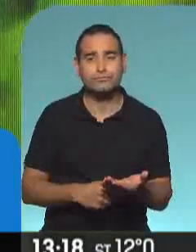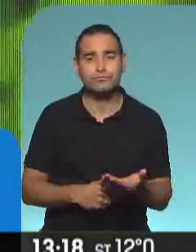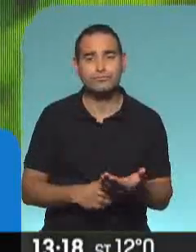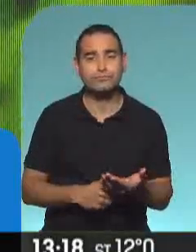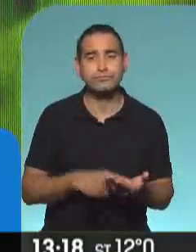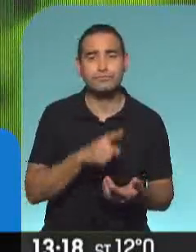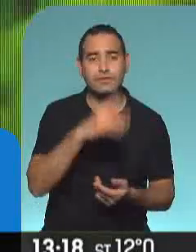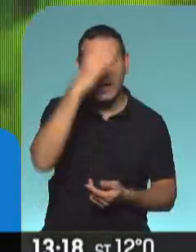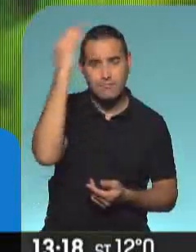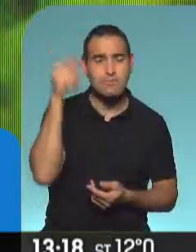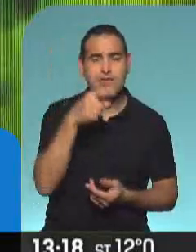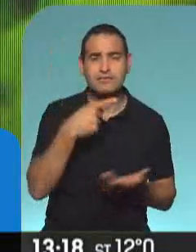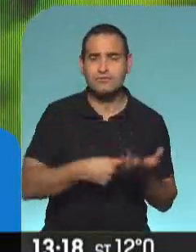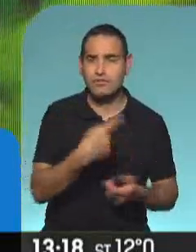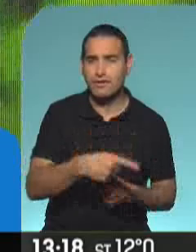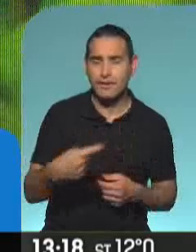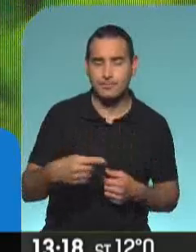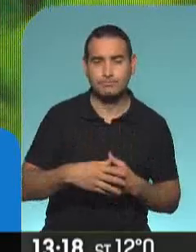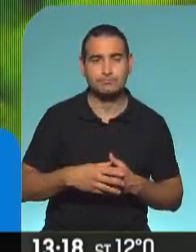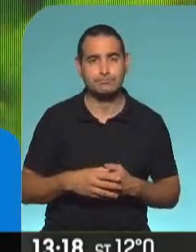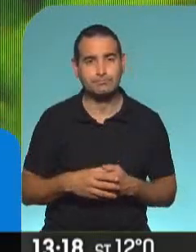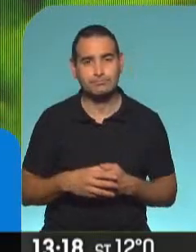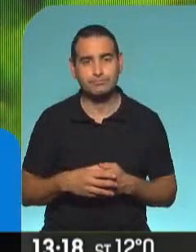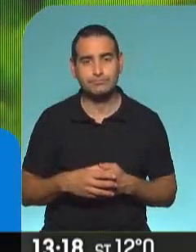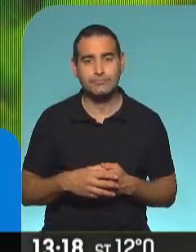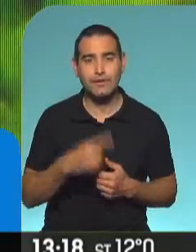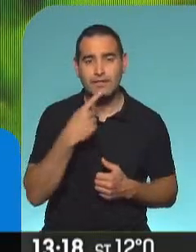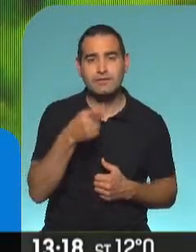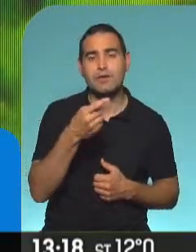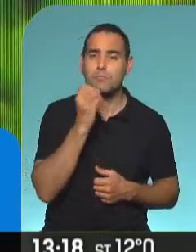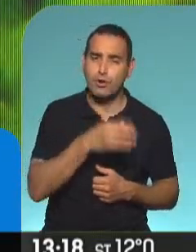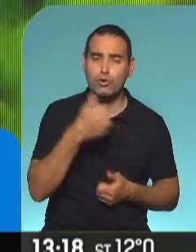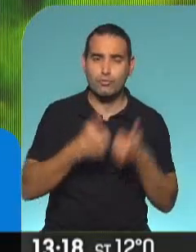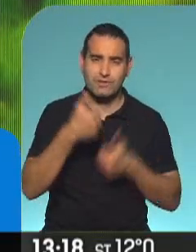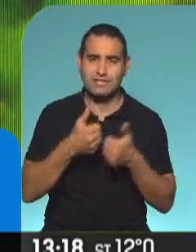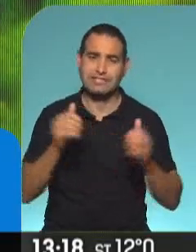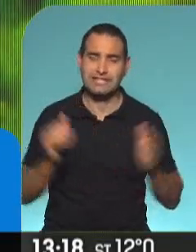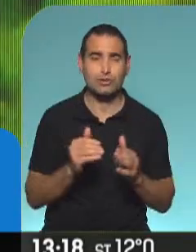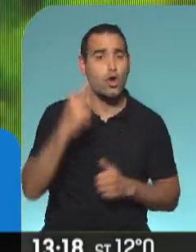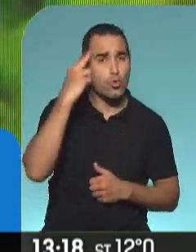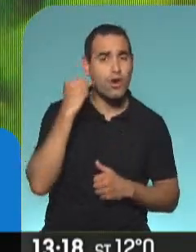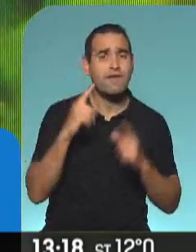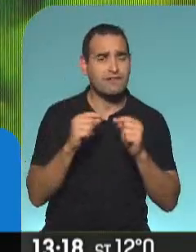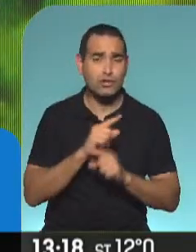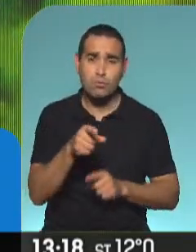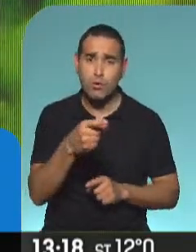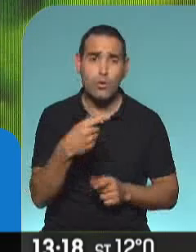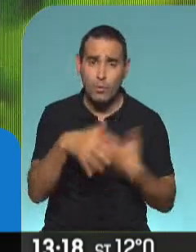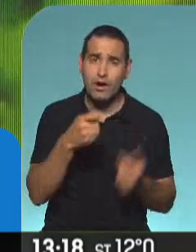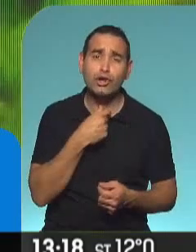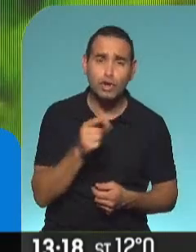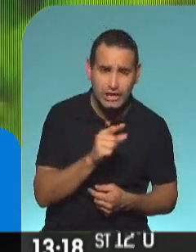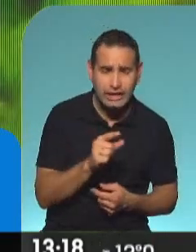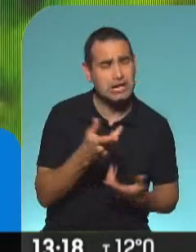determinación Chiqui Tapia y compañía del Comité Ejecutivo? Llevar a cabo un reducido. No hay ni 9 fechas. Si no querés jugar, no jugués las